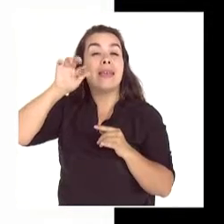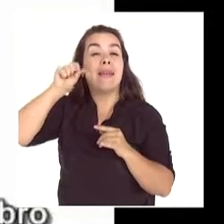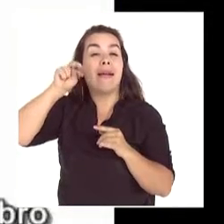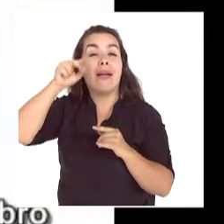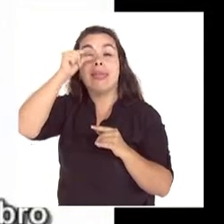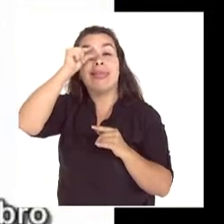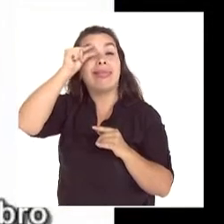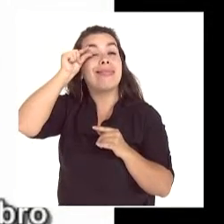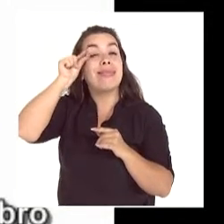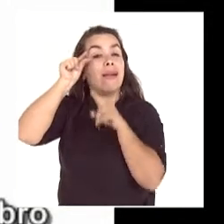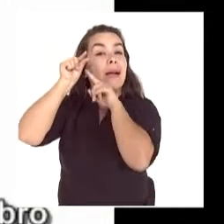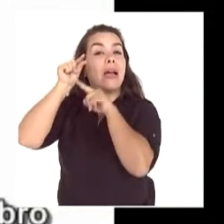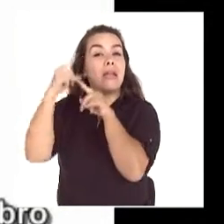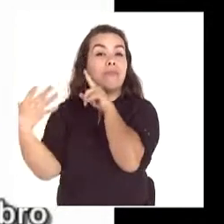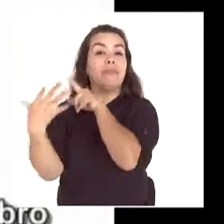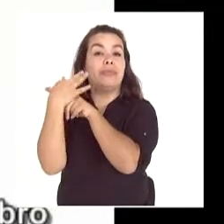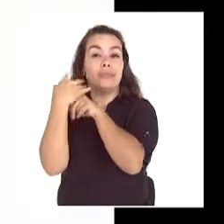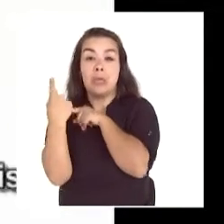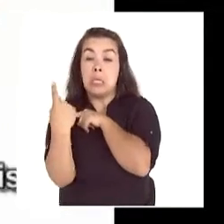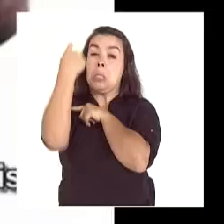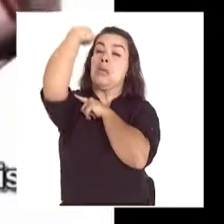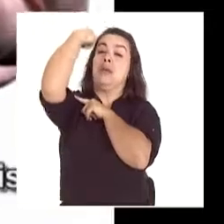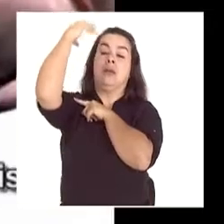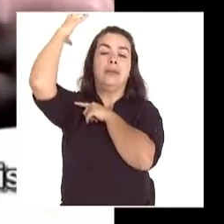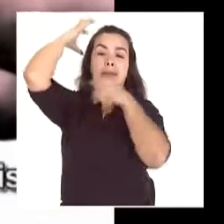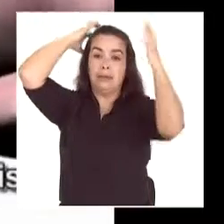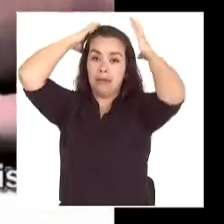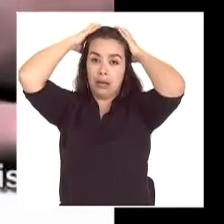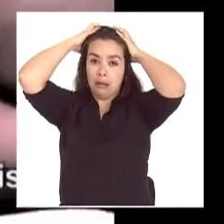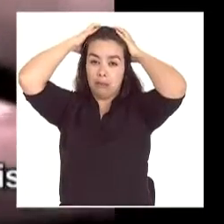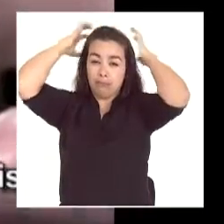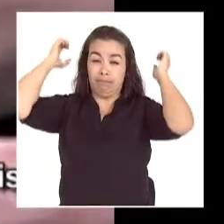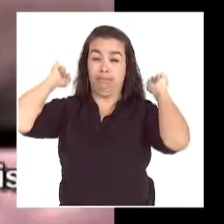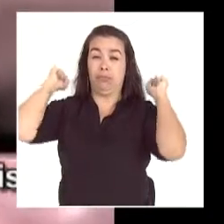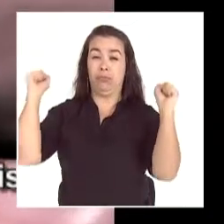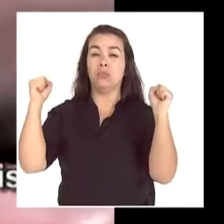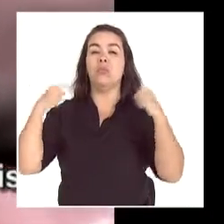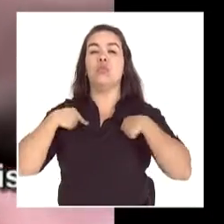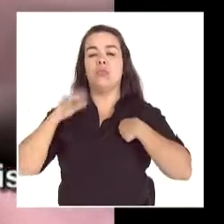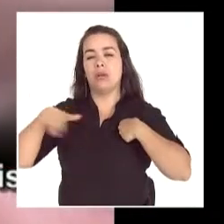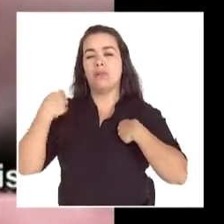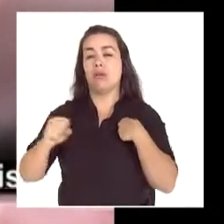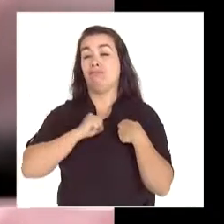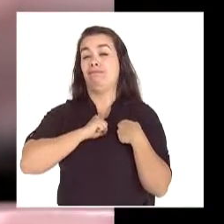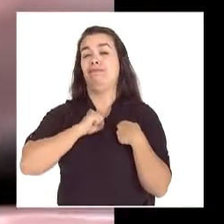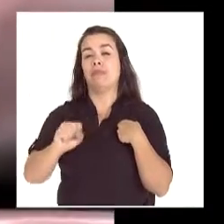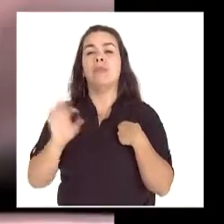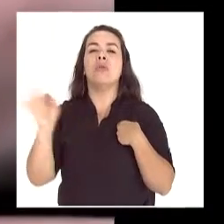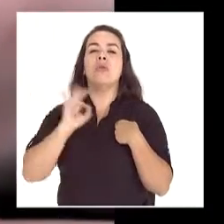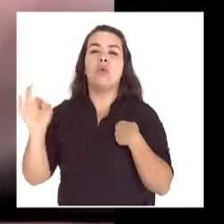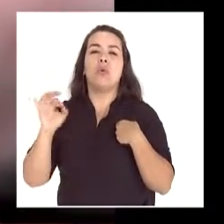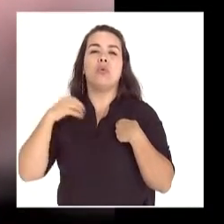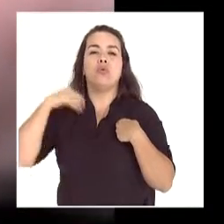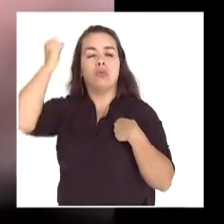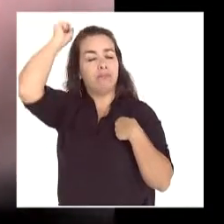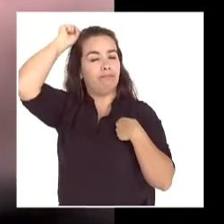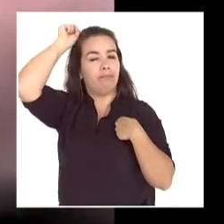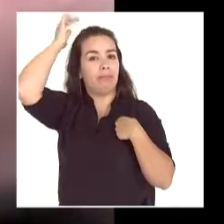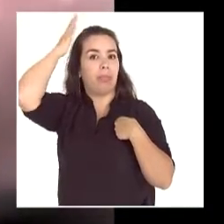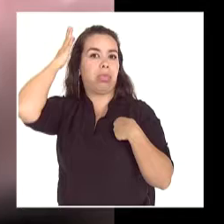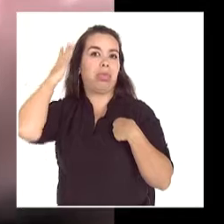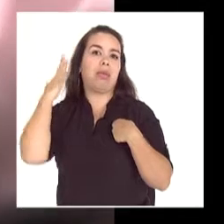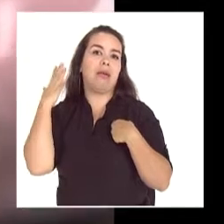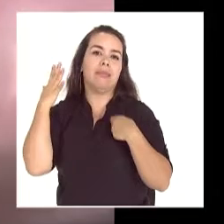hipertensiva. Ataca el cerebro y es lo que puede causar infartos cerebrales o hemorragias